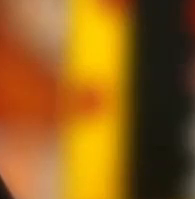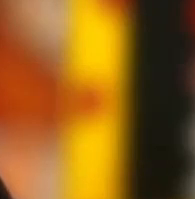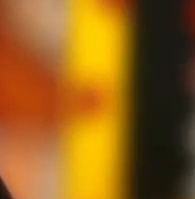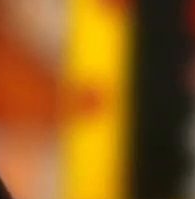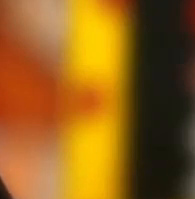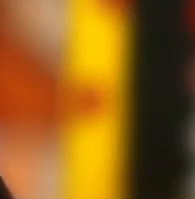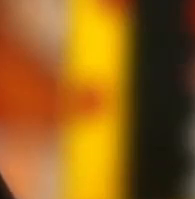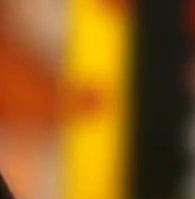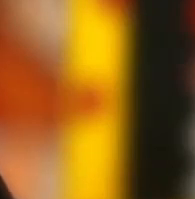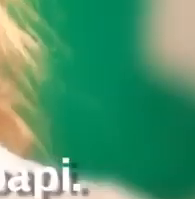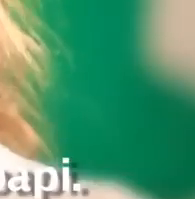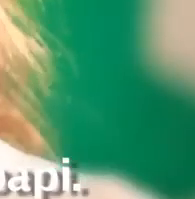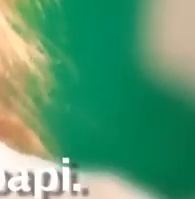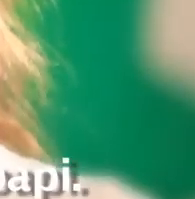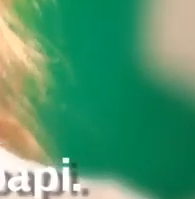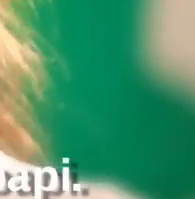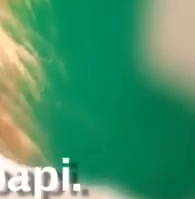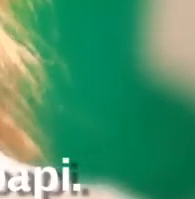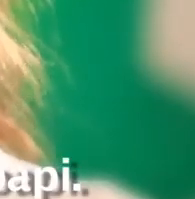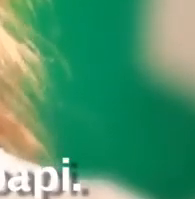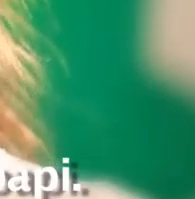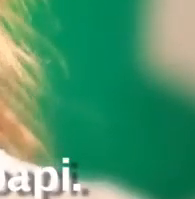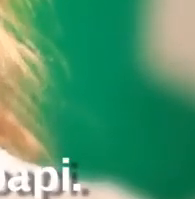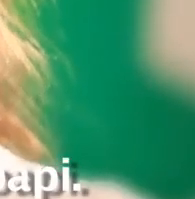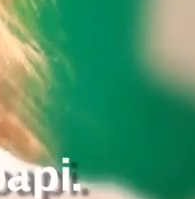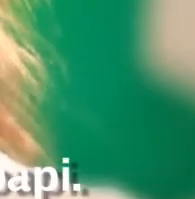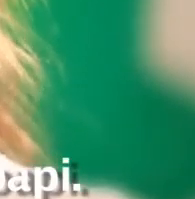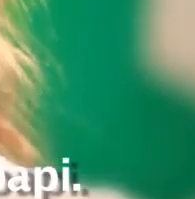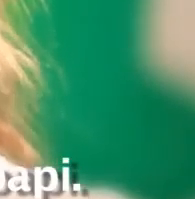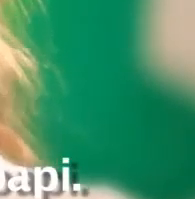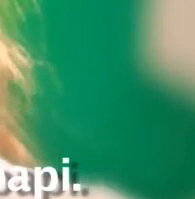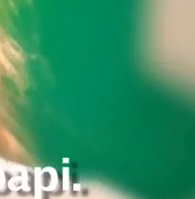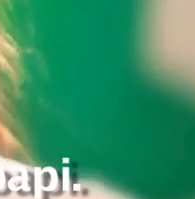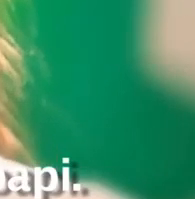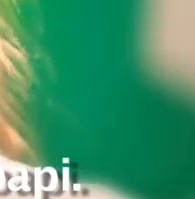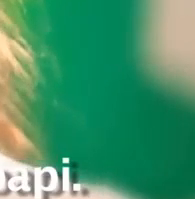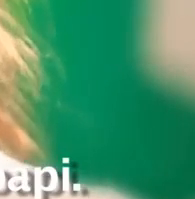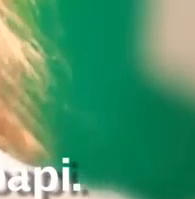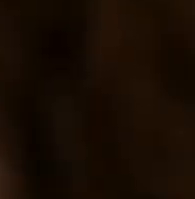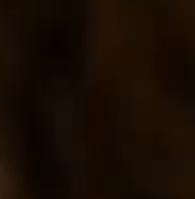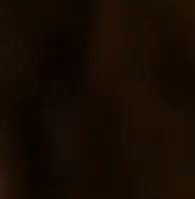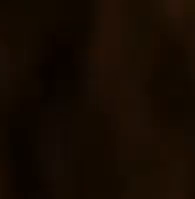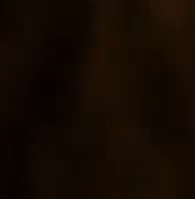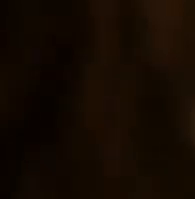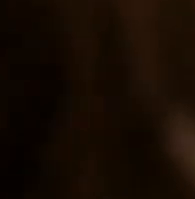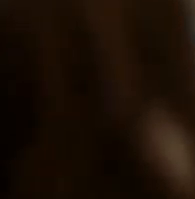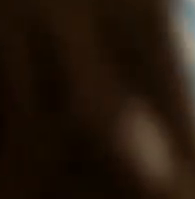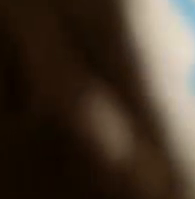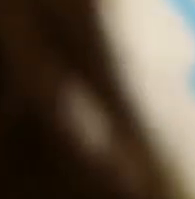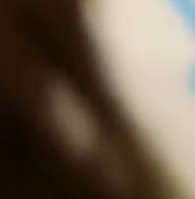Colombia seamos felices. Respeto al horario de trabajo de mi papi.